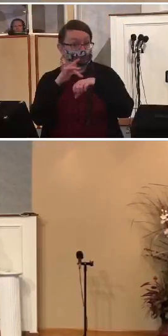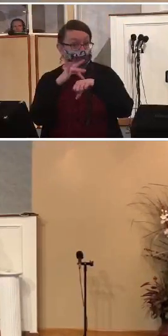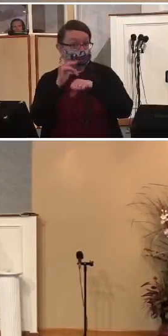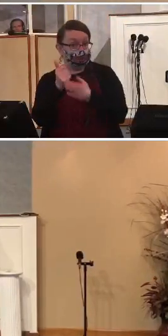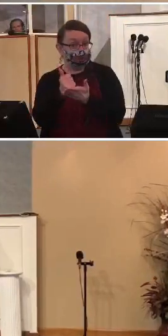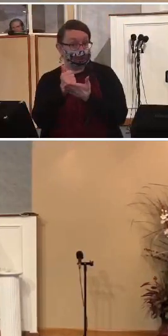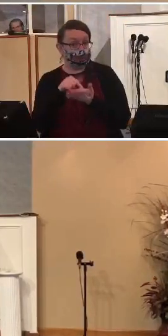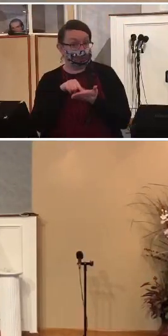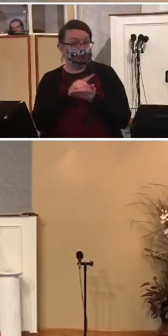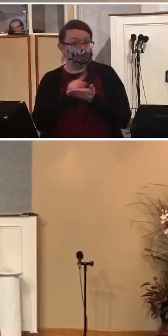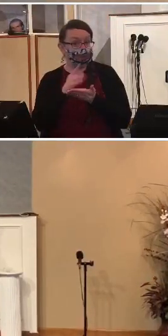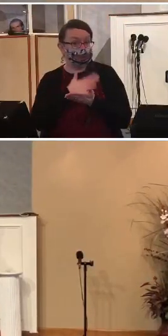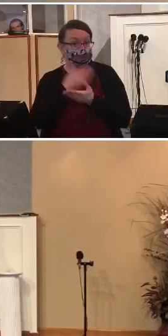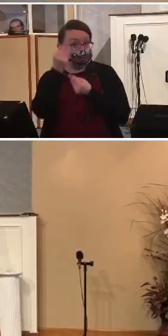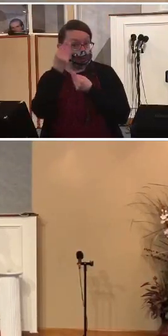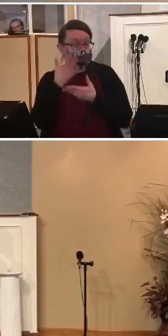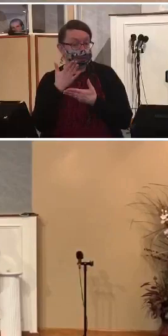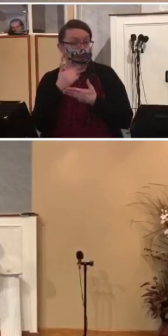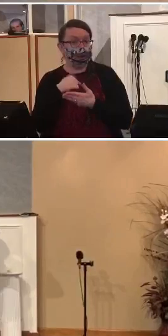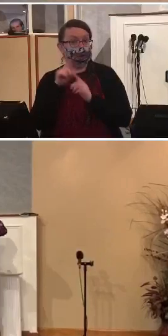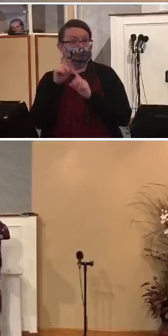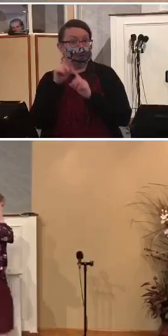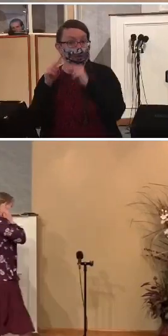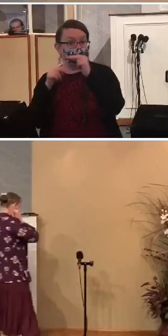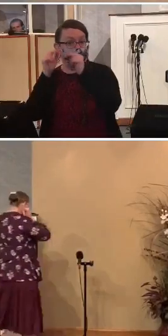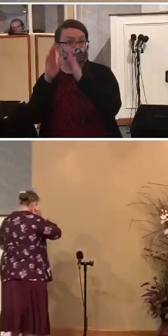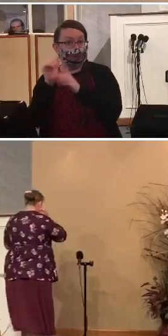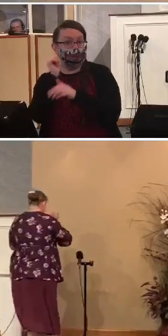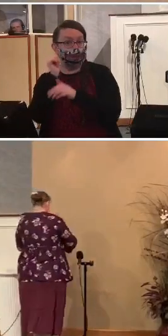Déjame saber, yo voy a estar ahí todos los días. Y necesito